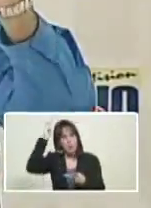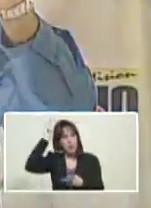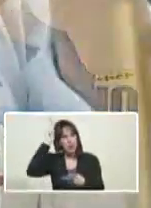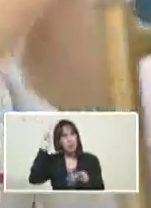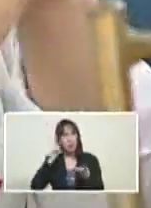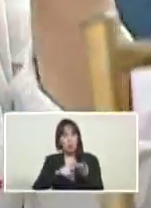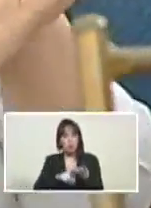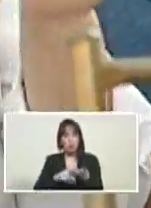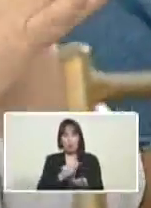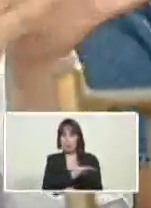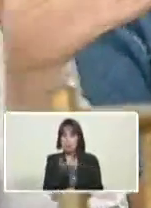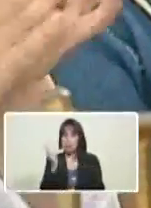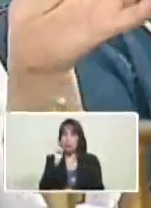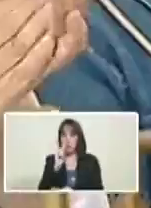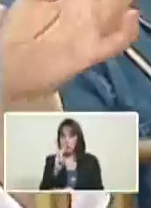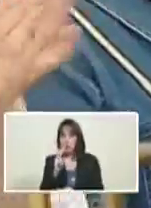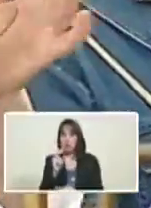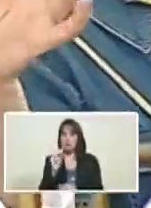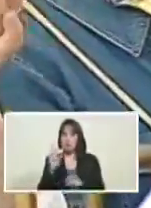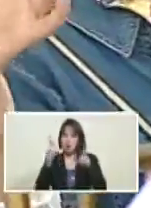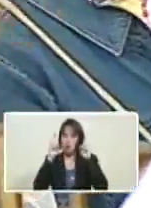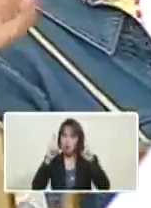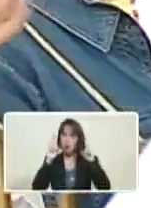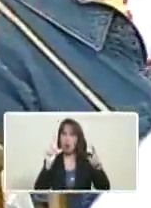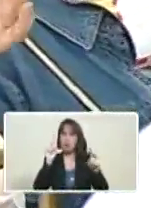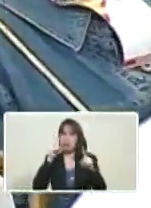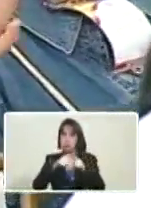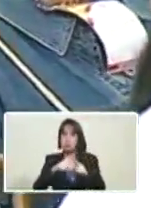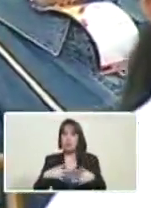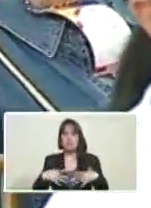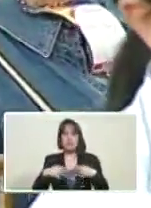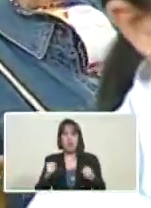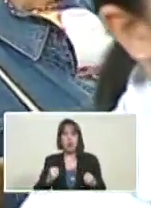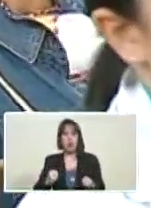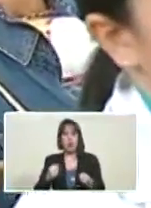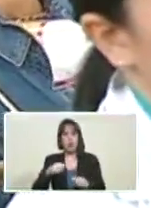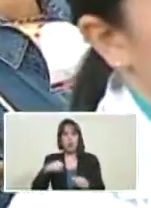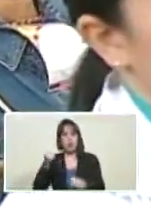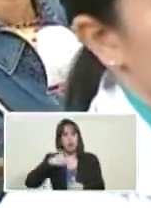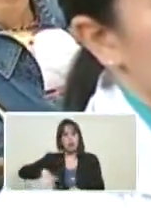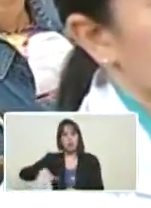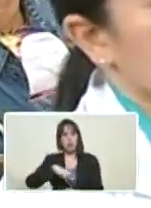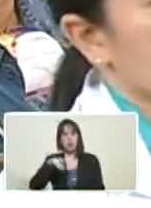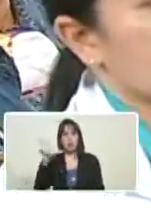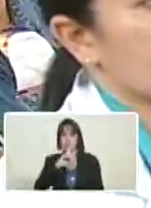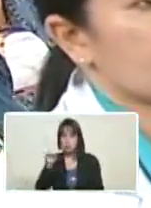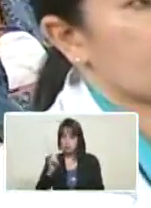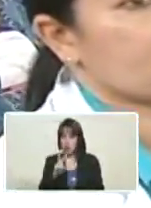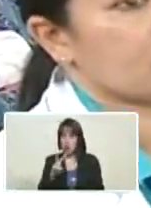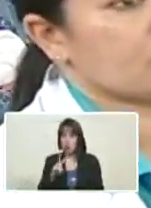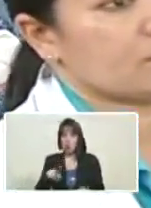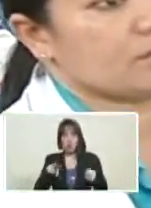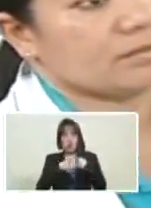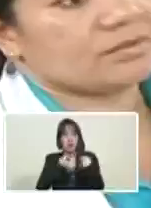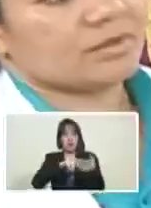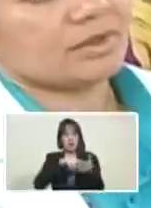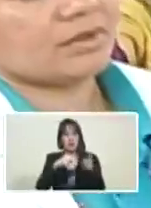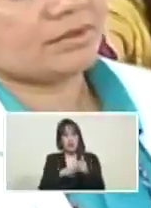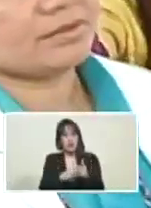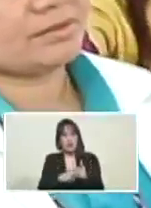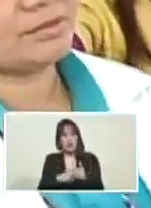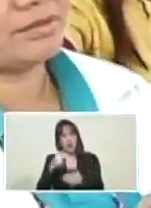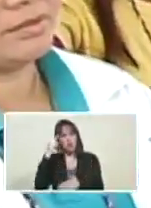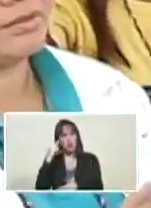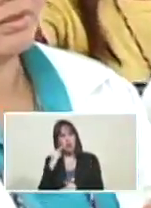Ustedes van a ver que lo vamos a hacer. Salud para el pueblo de Venezuela. Y en el concepto bolivariano, salud para la patria